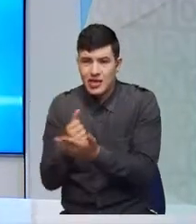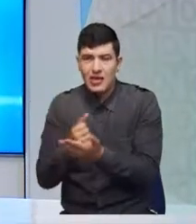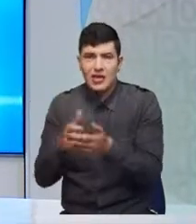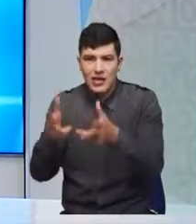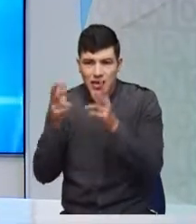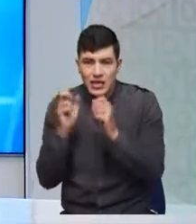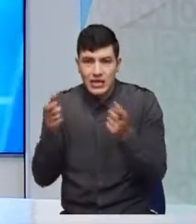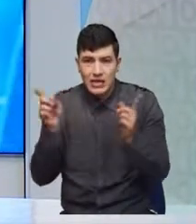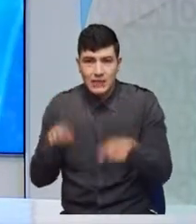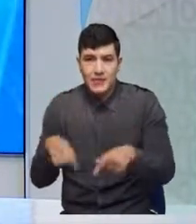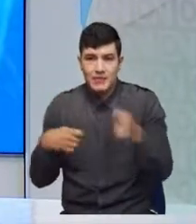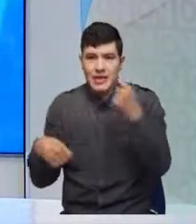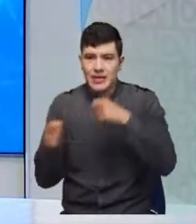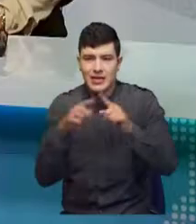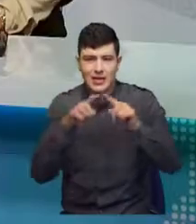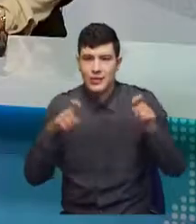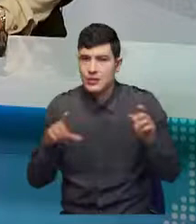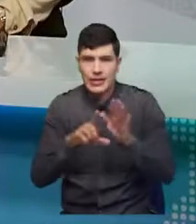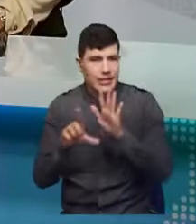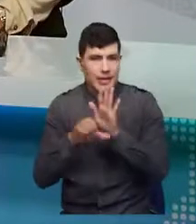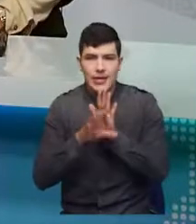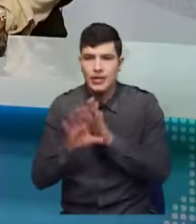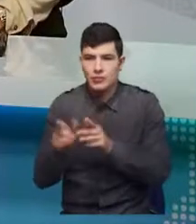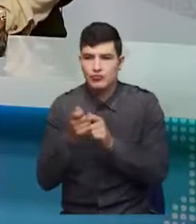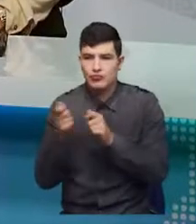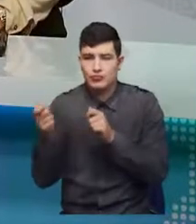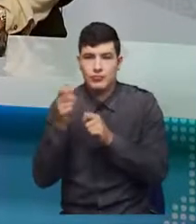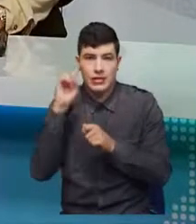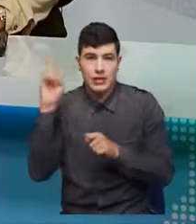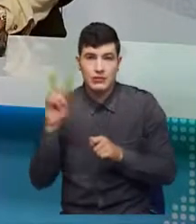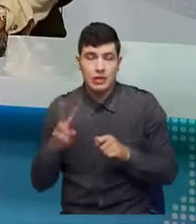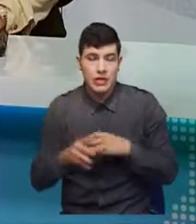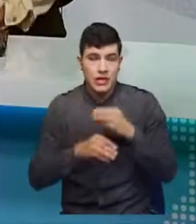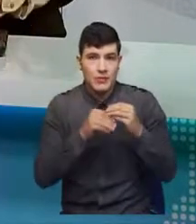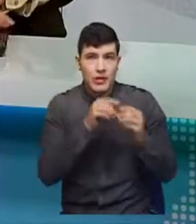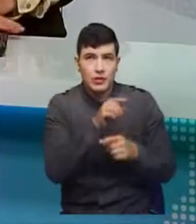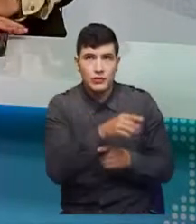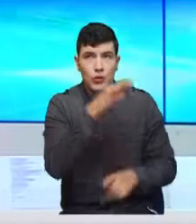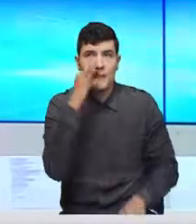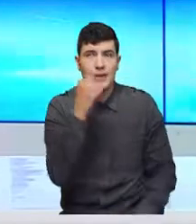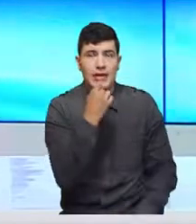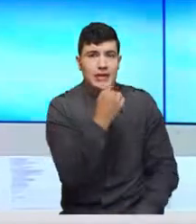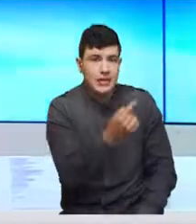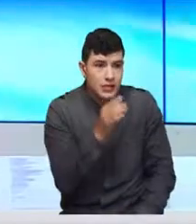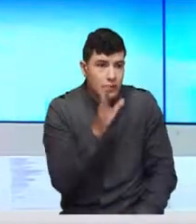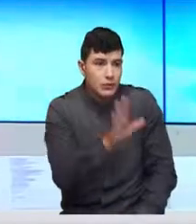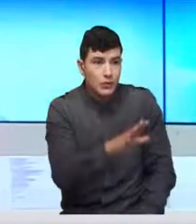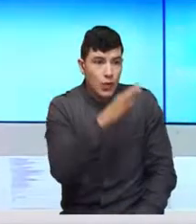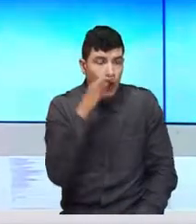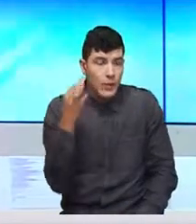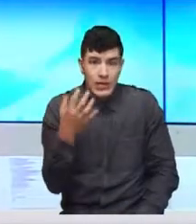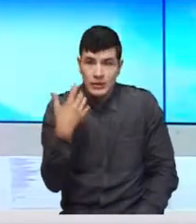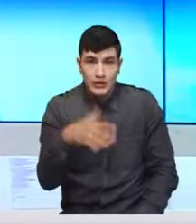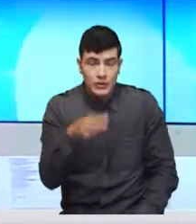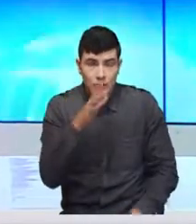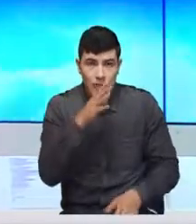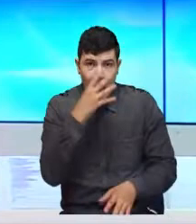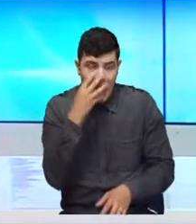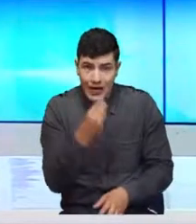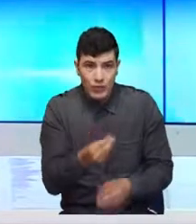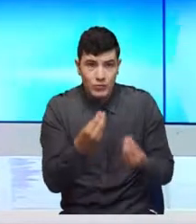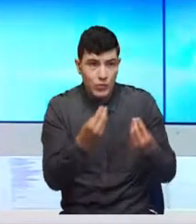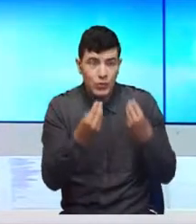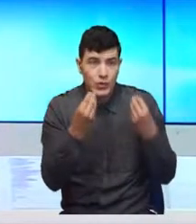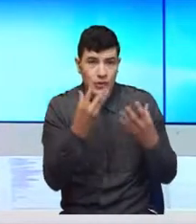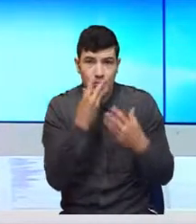y también contrabando en la frontera las autoridades señalan que este hombre capturado en cúcuta sería el terror en las zonas limítrofes que se han